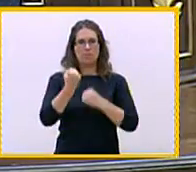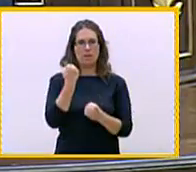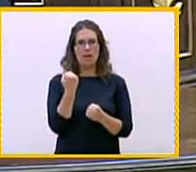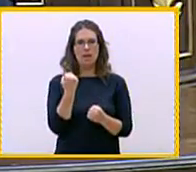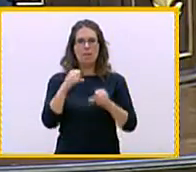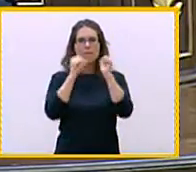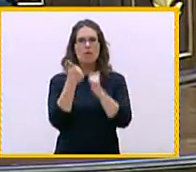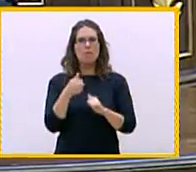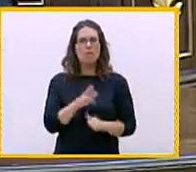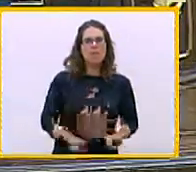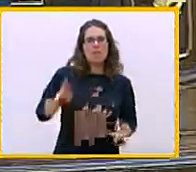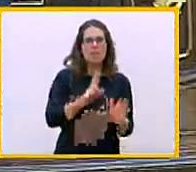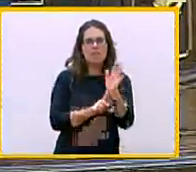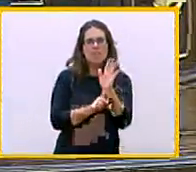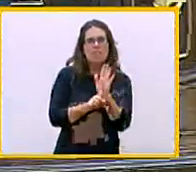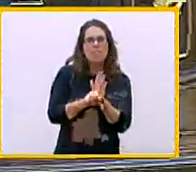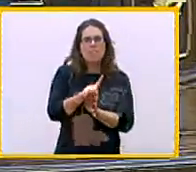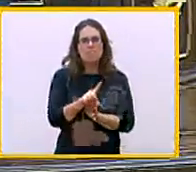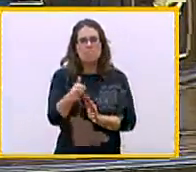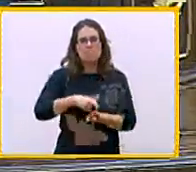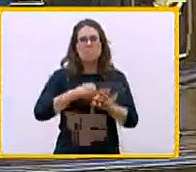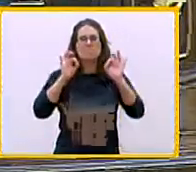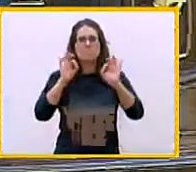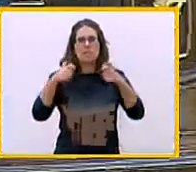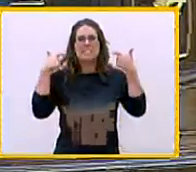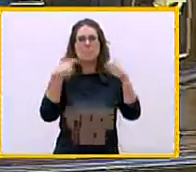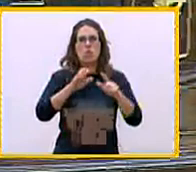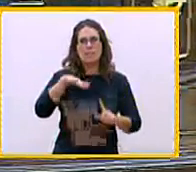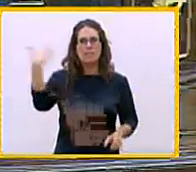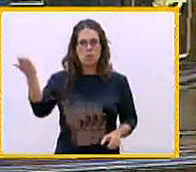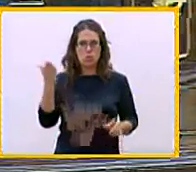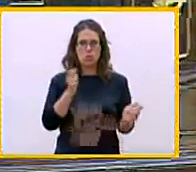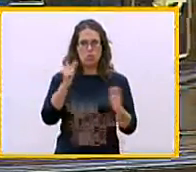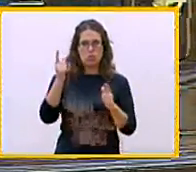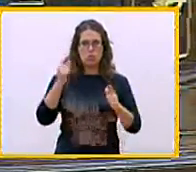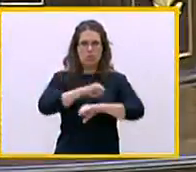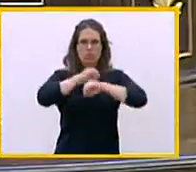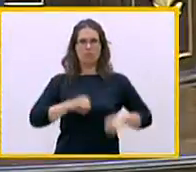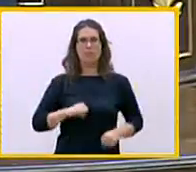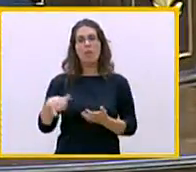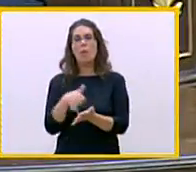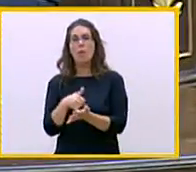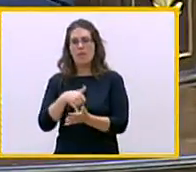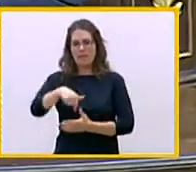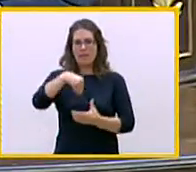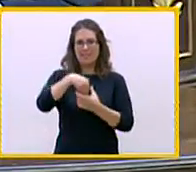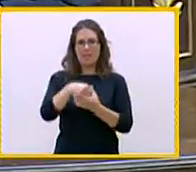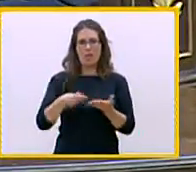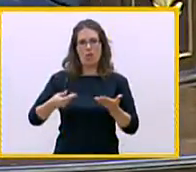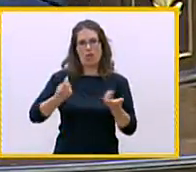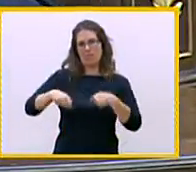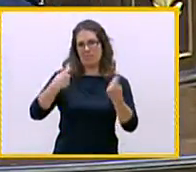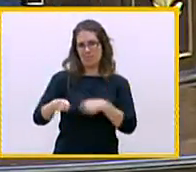recuperación caracterizado por la fortaleza del sector exterior y la debilidad de la demanda interna. Nuestra